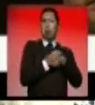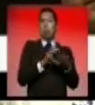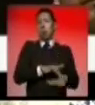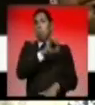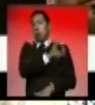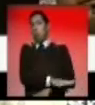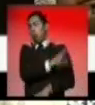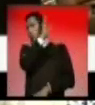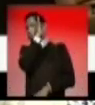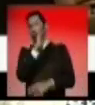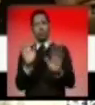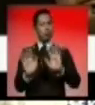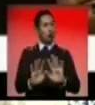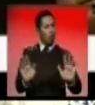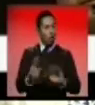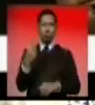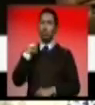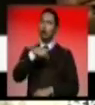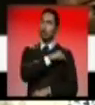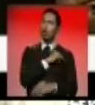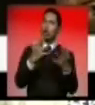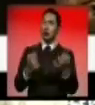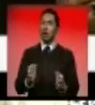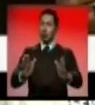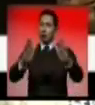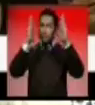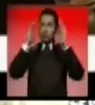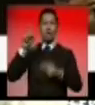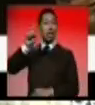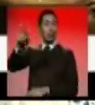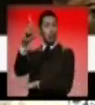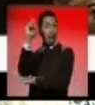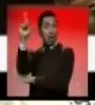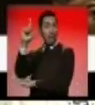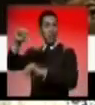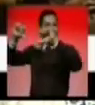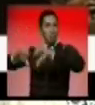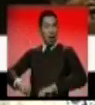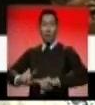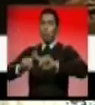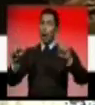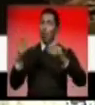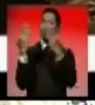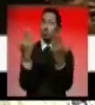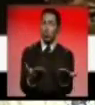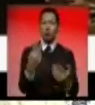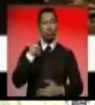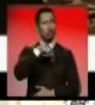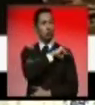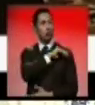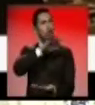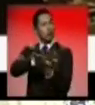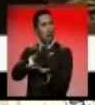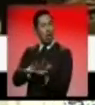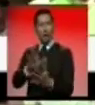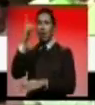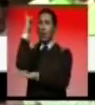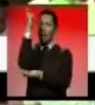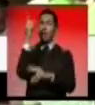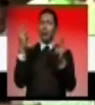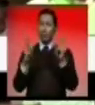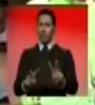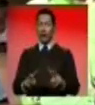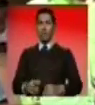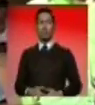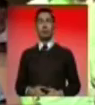se están haciendo. Esos son porque son malos líderes, pero aquí usted ve que somos nosotros, estamos liderando.